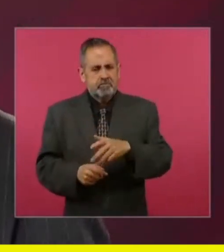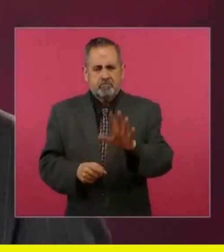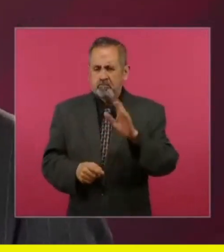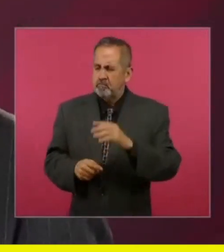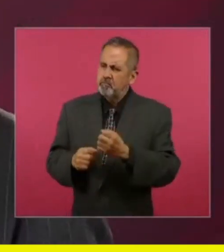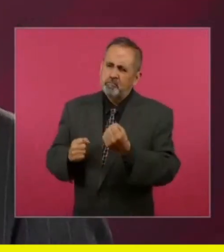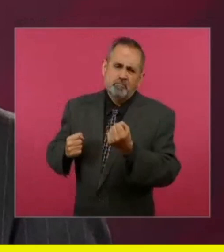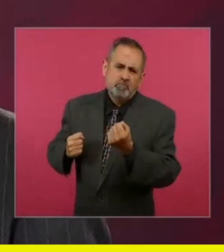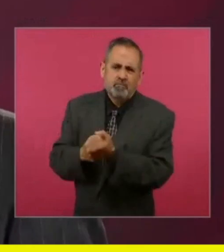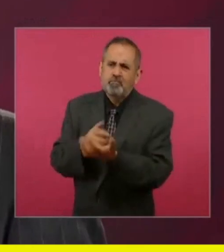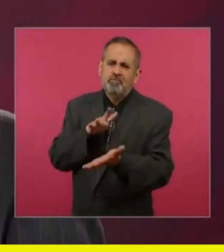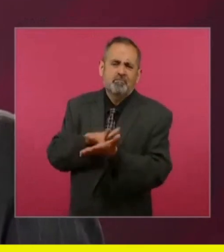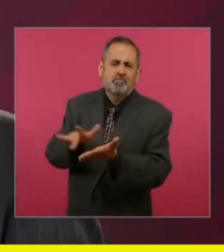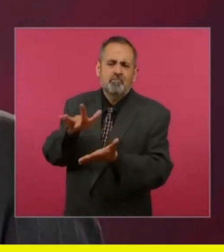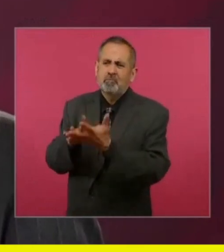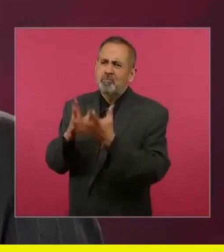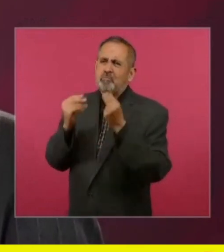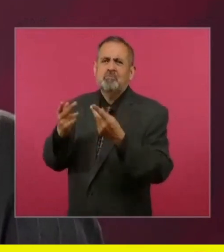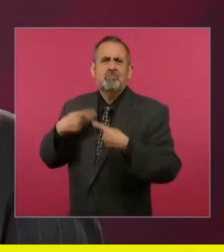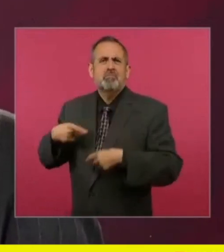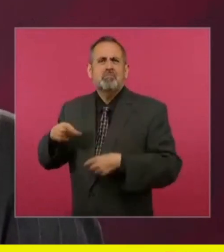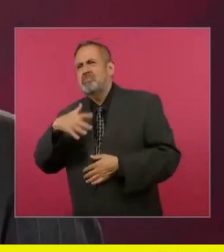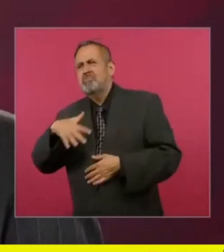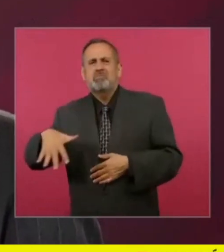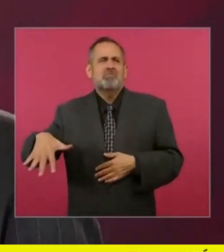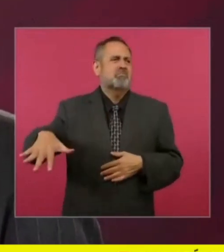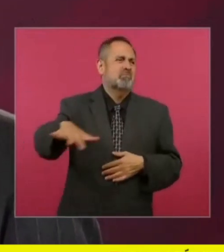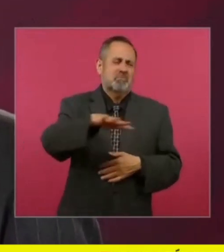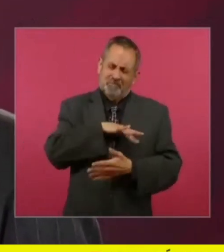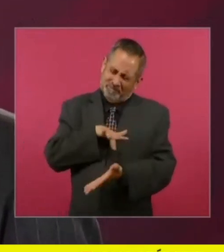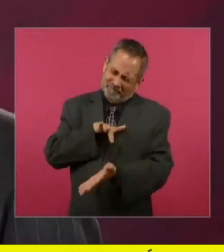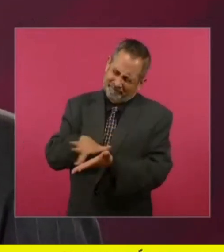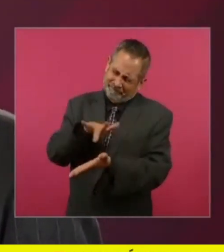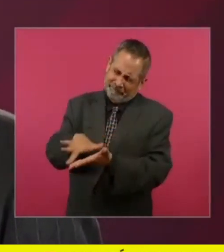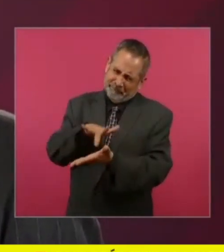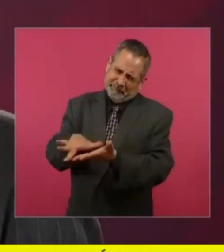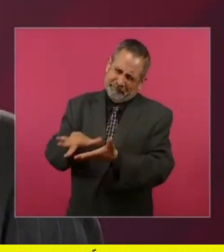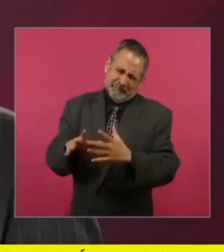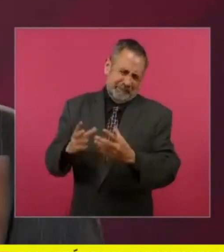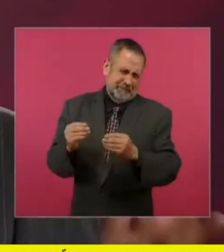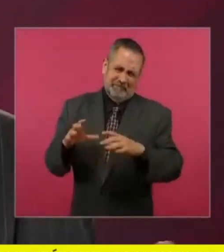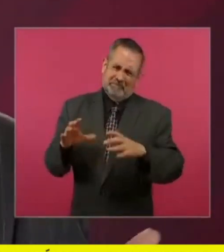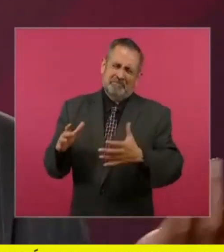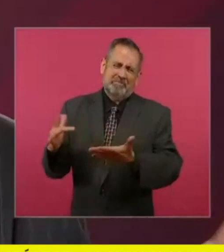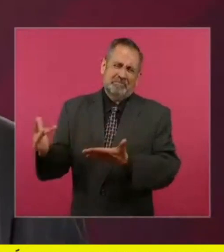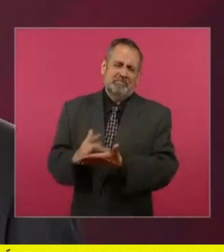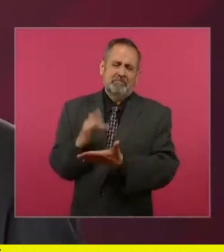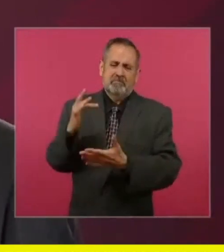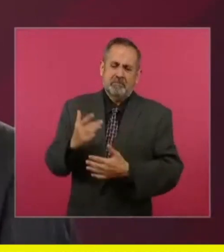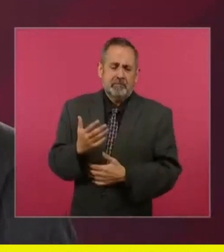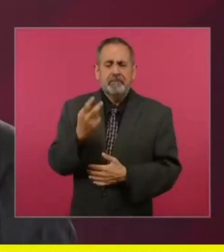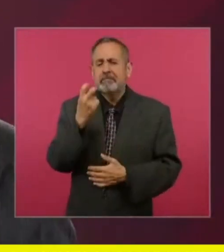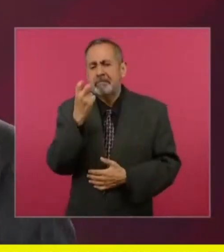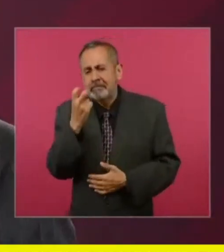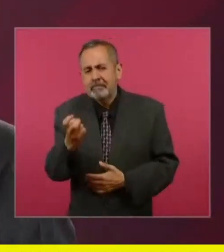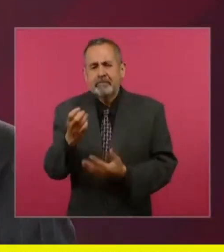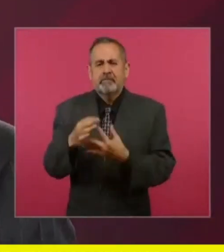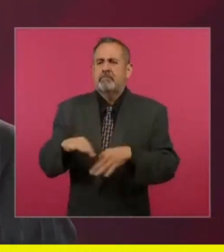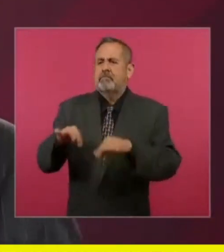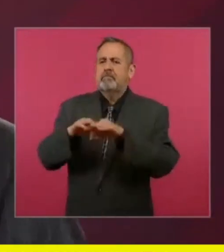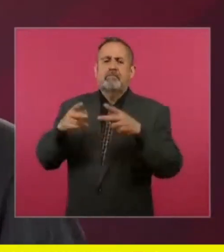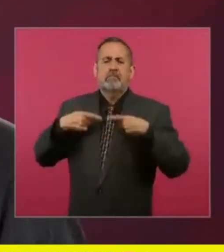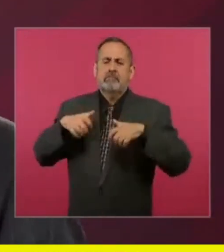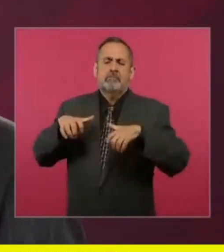apoyo popular y de eso depende pueden